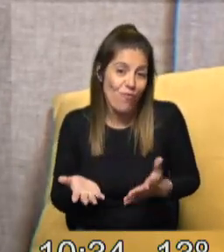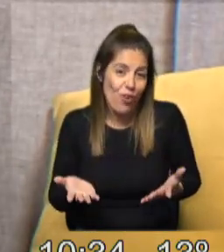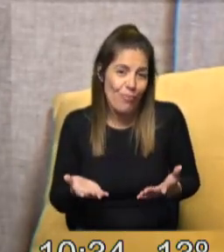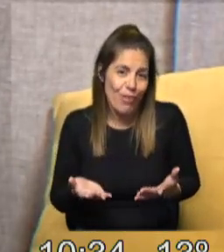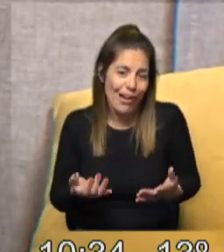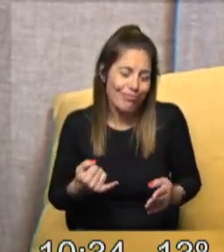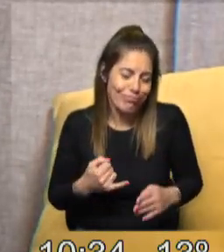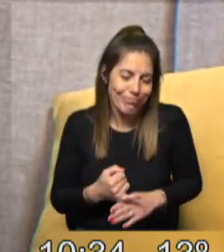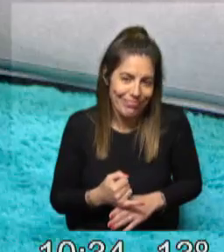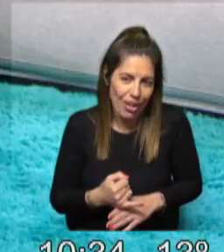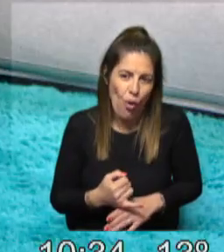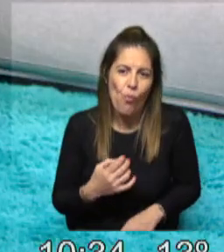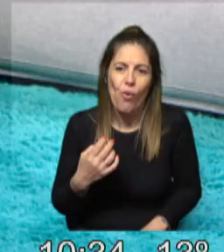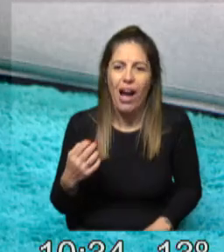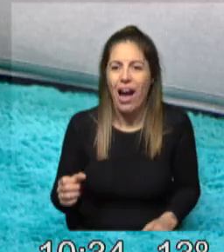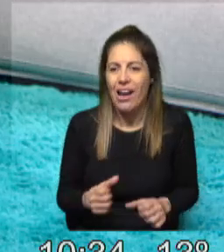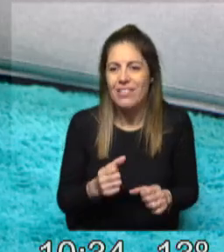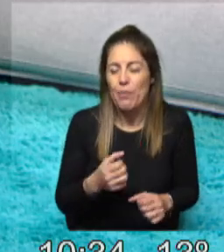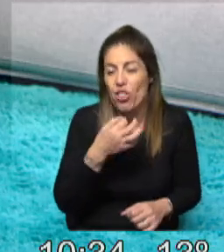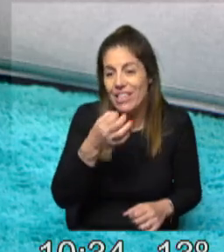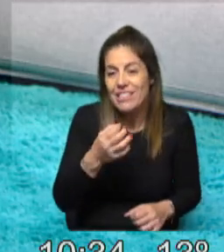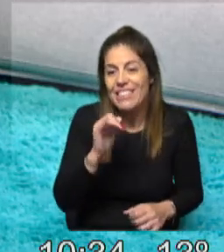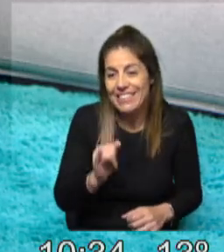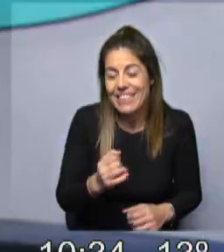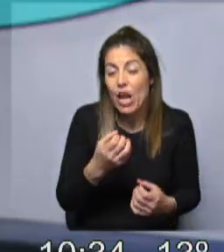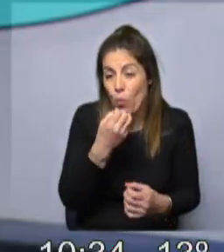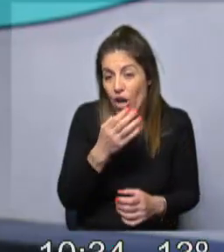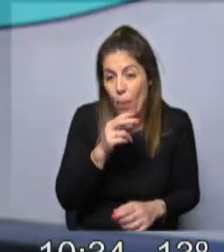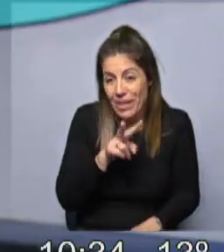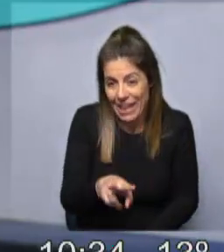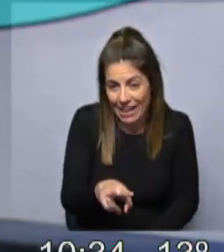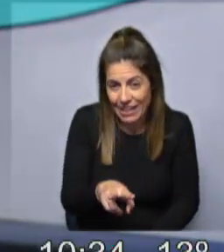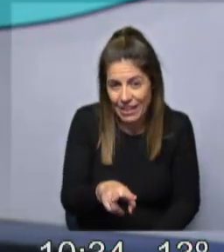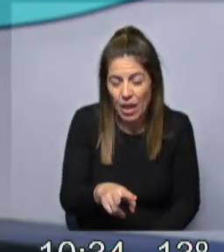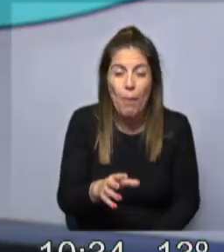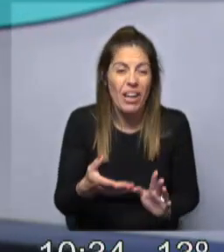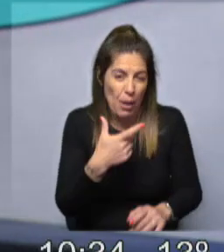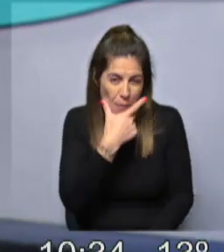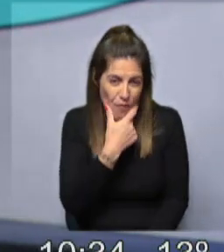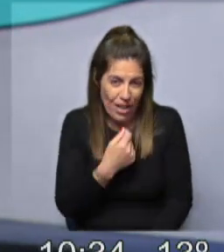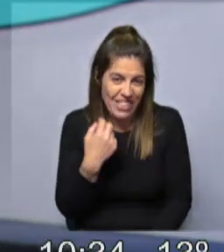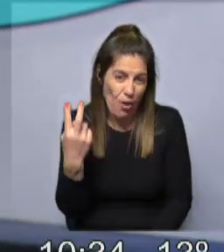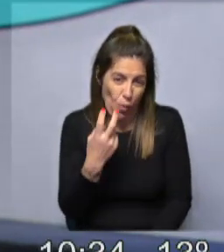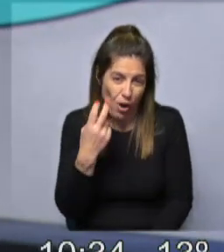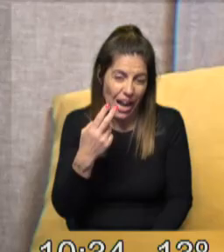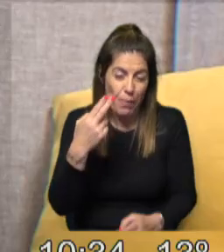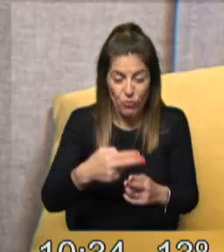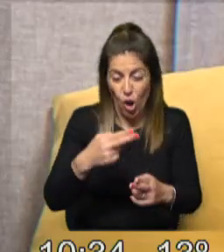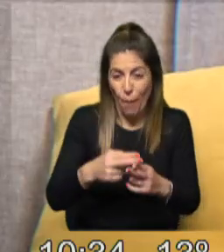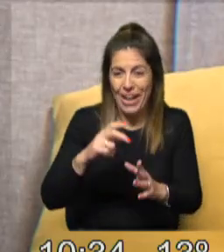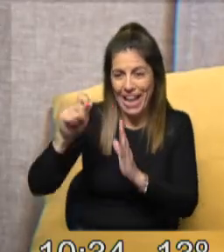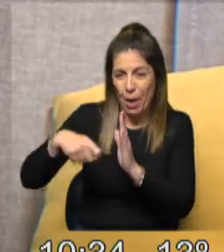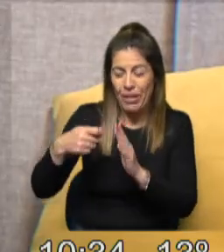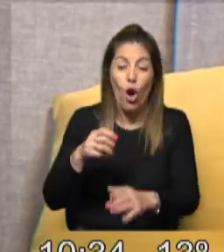casi equivocada intentamos señalar por dónde ir. Sí, porque es más fácil ir a buscar y poner el nombre de la película, es más fácil. Sí, sí, sí, pero